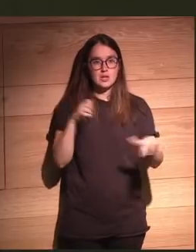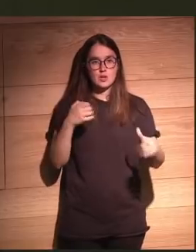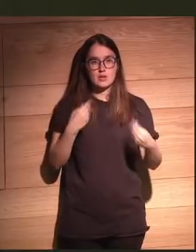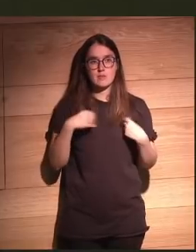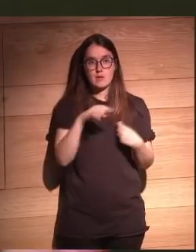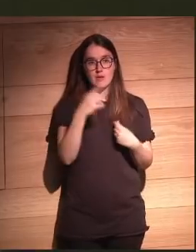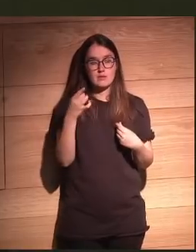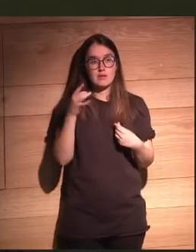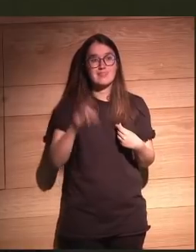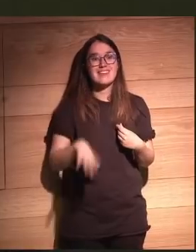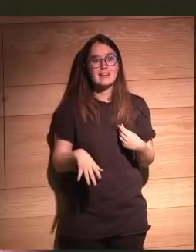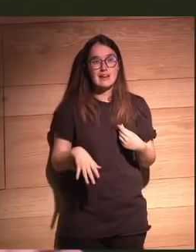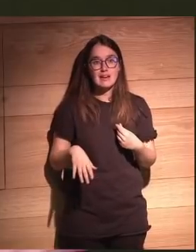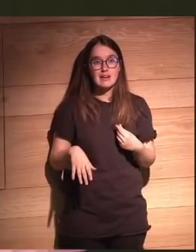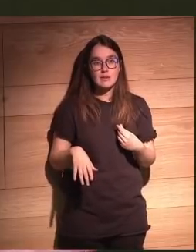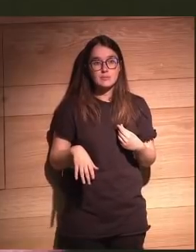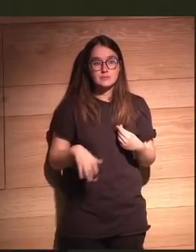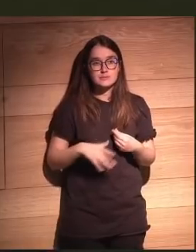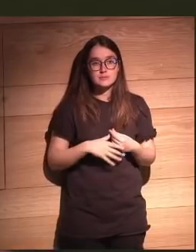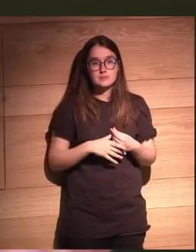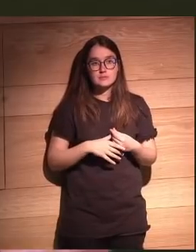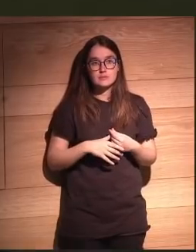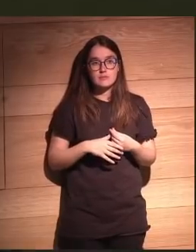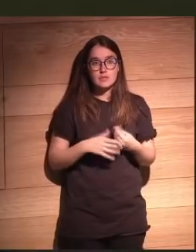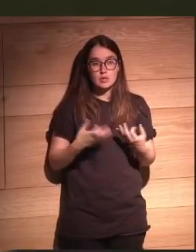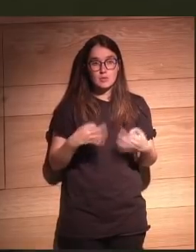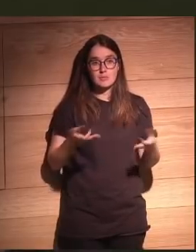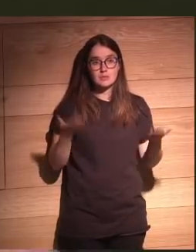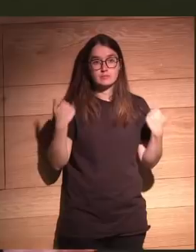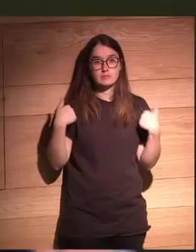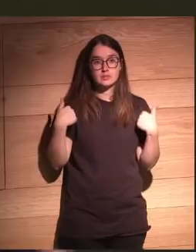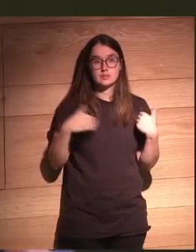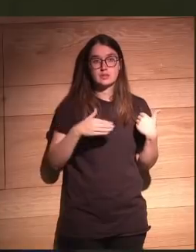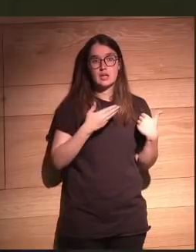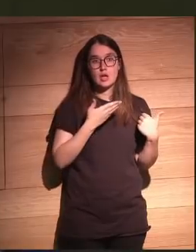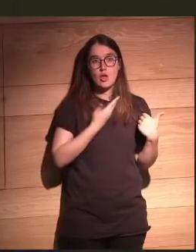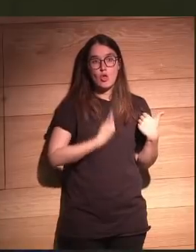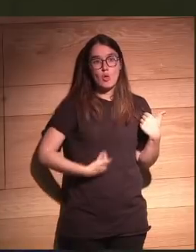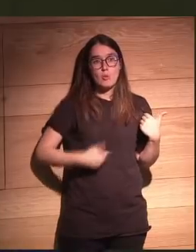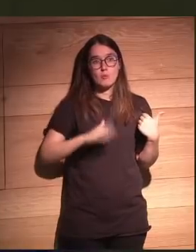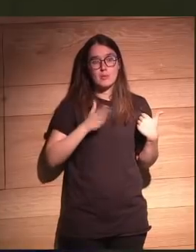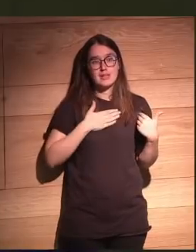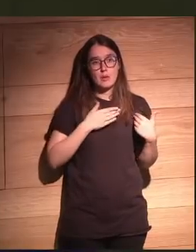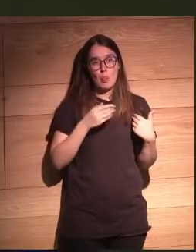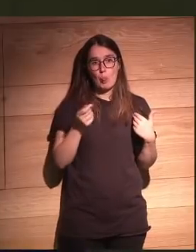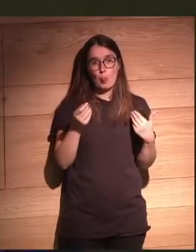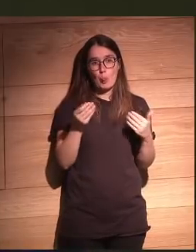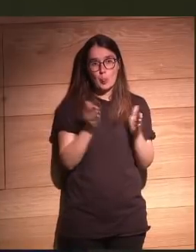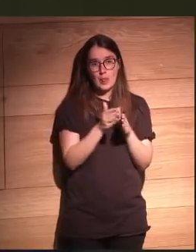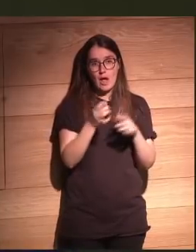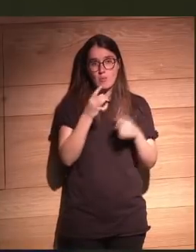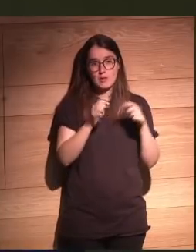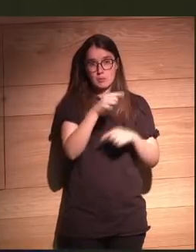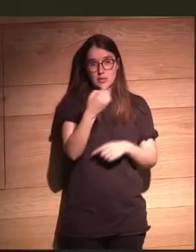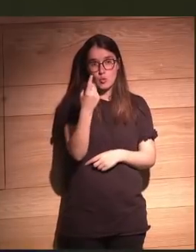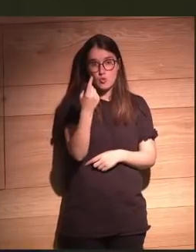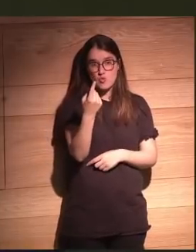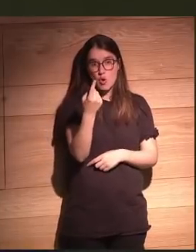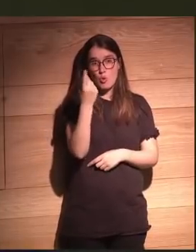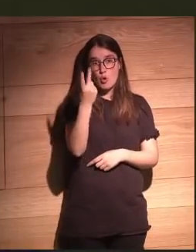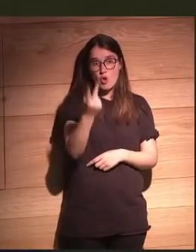viviendas en este país, que es en manos normalmente de propietarios pequeños que a veces tienen una vivienda, a veces tienen dos, a